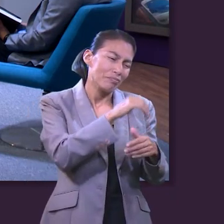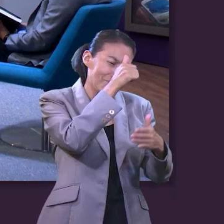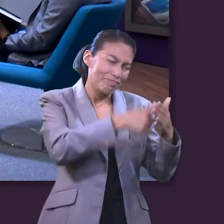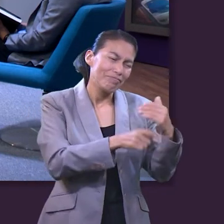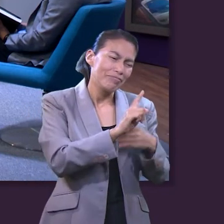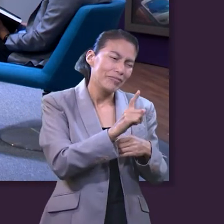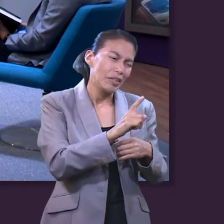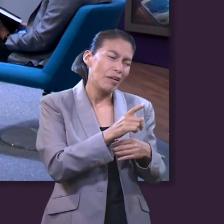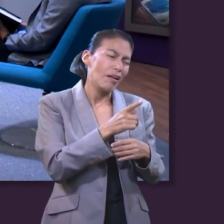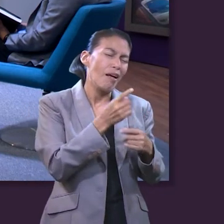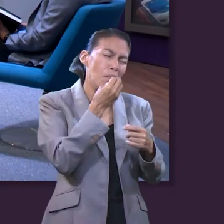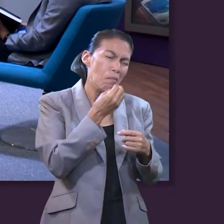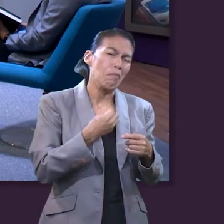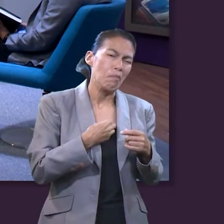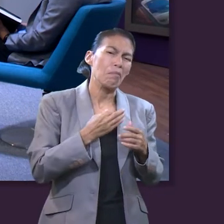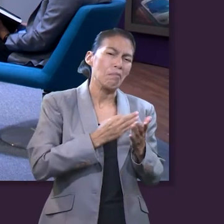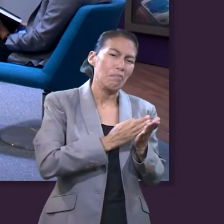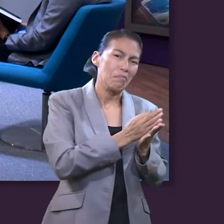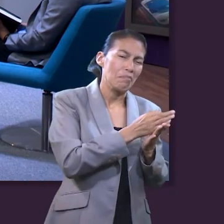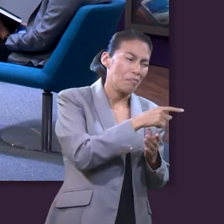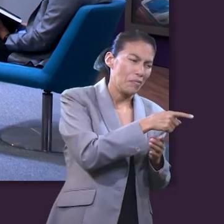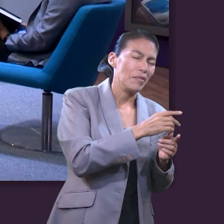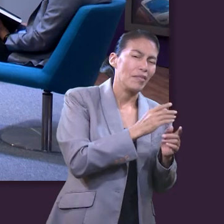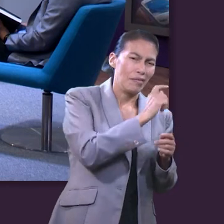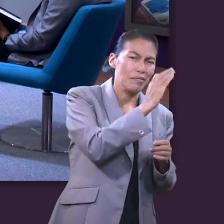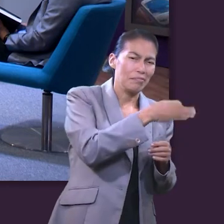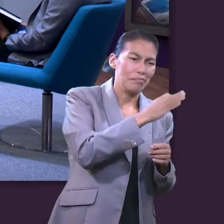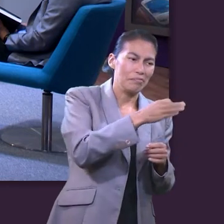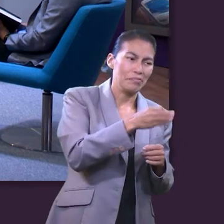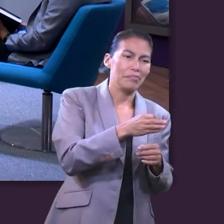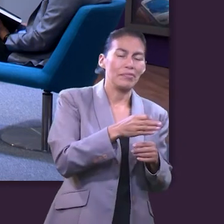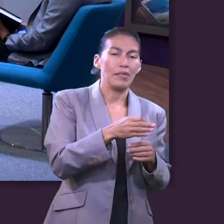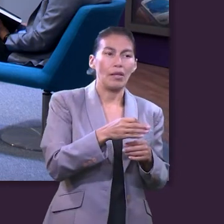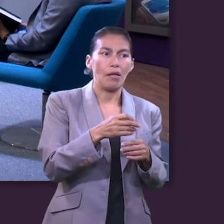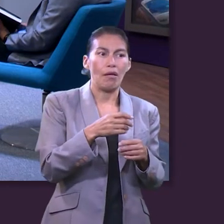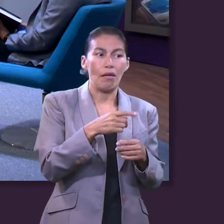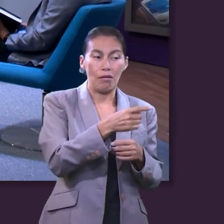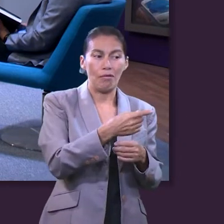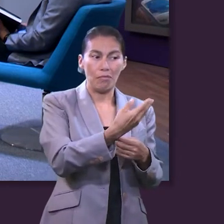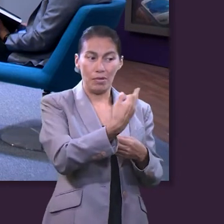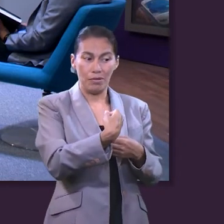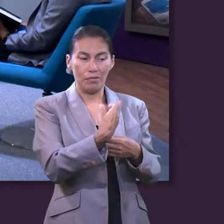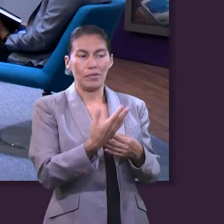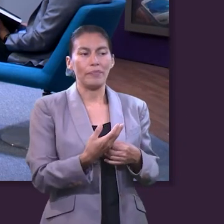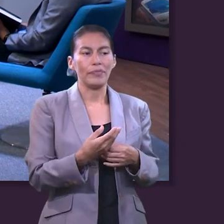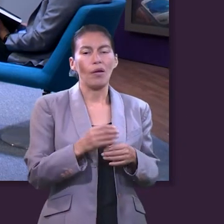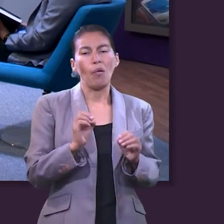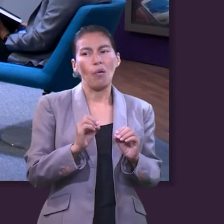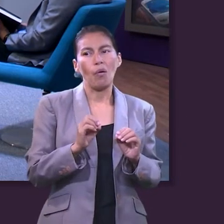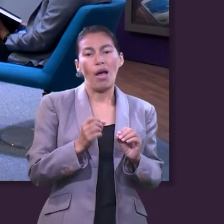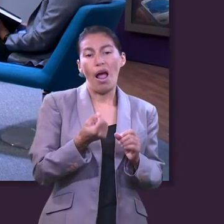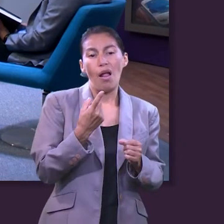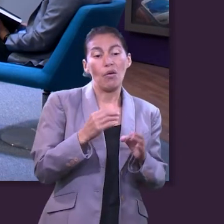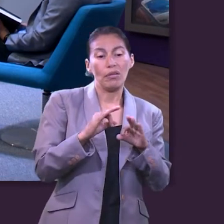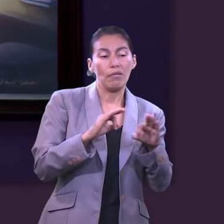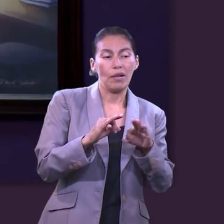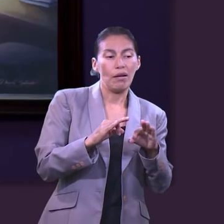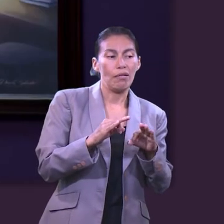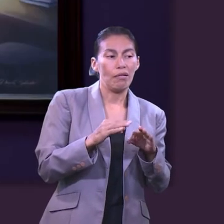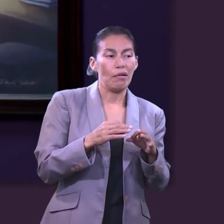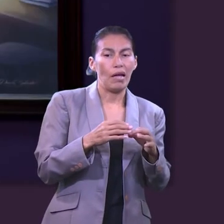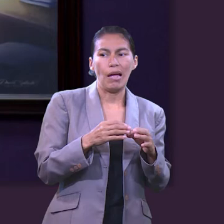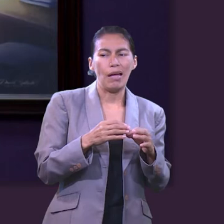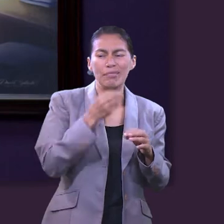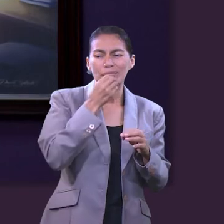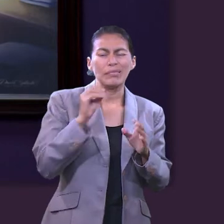a mis amigos que no son adventistas o me aplico un poquito a estas actividades que yo sé que no son buenas, pero si no las hago no